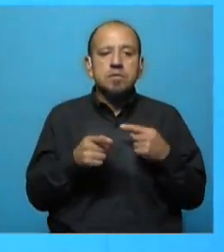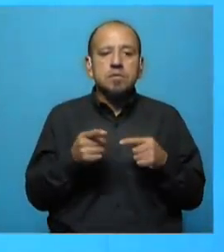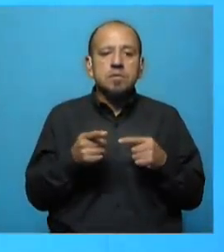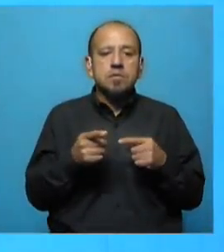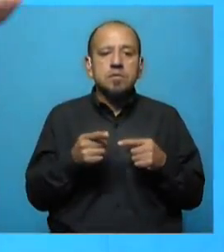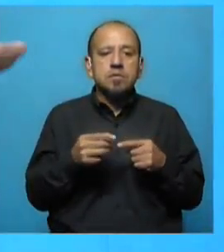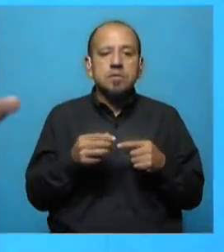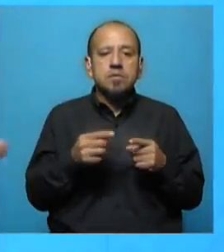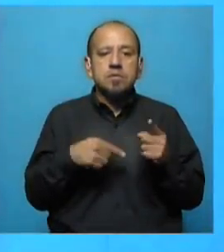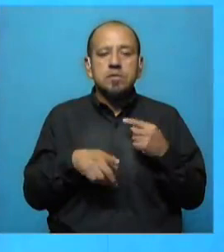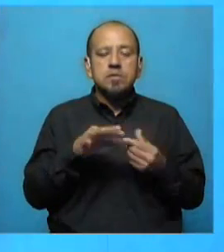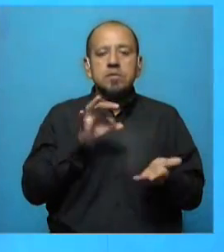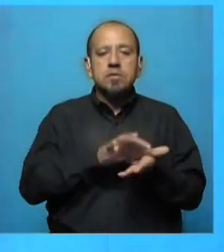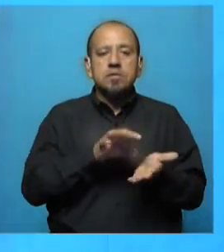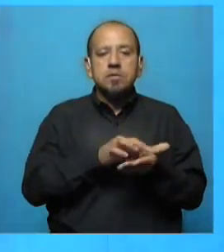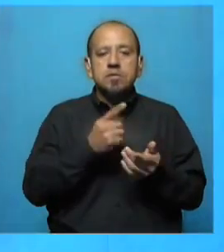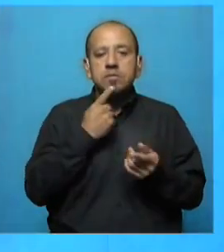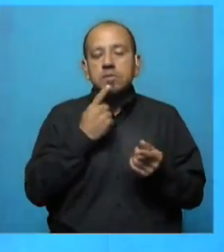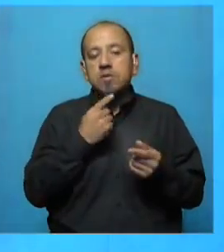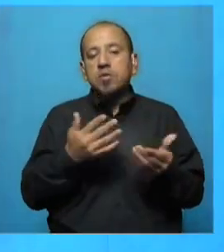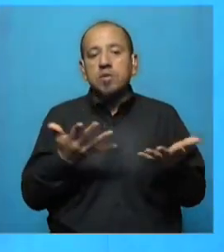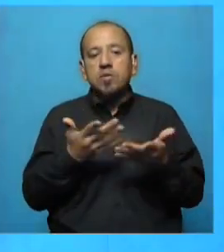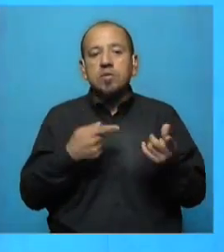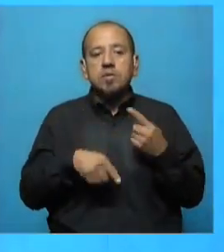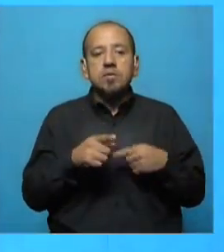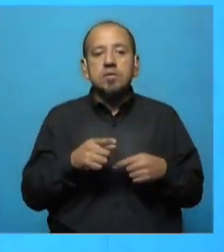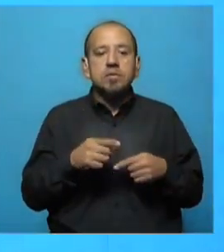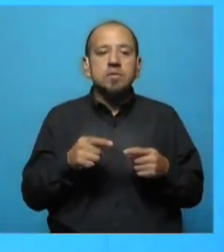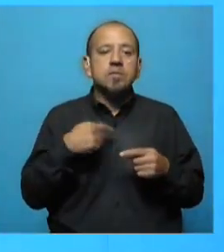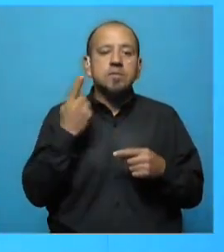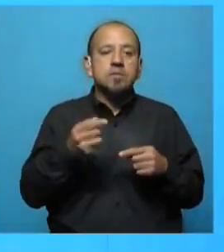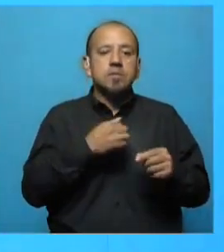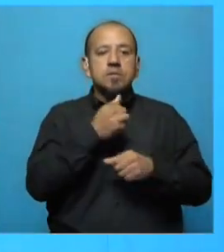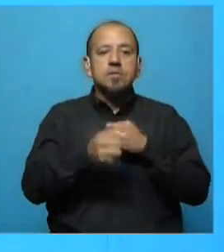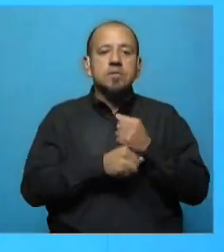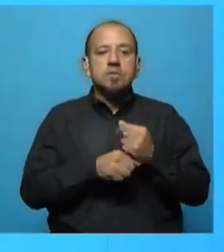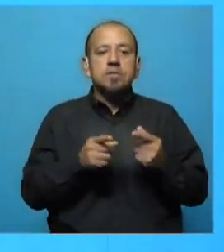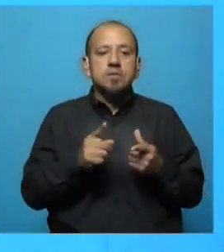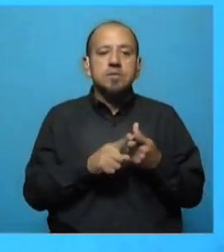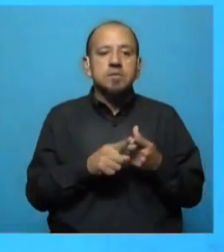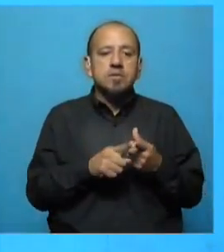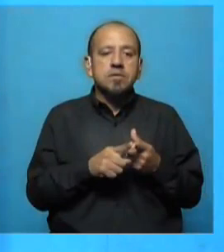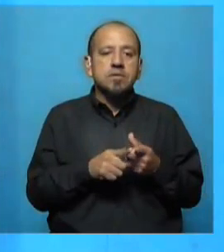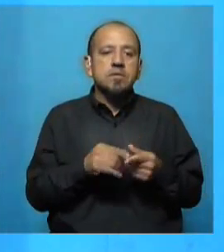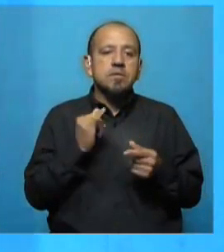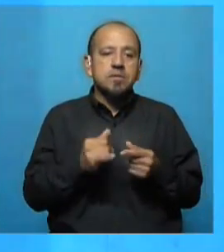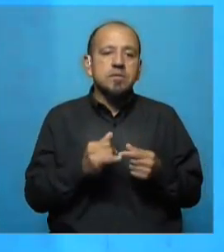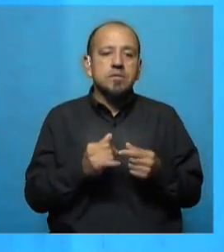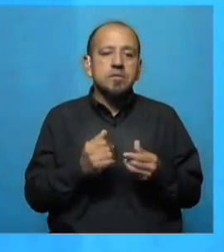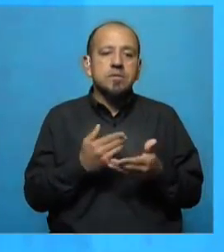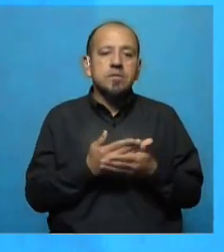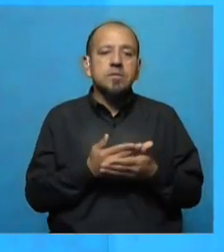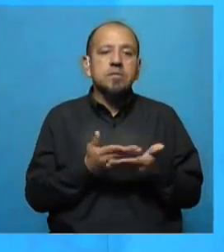guionistas son ese sistema político uruguayo y la actualidad Así que esperemos que el año que viene no nos defrauden y este no en realidad si pueden defraudarnos un poquito